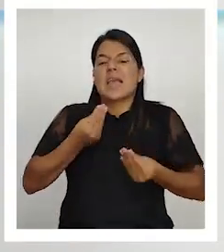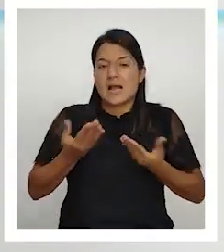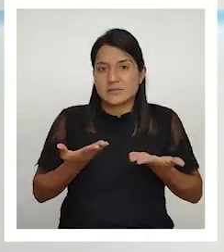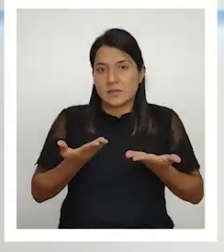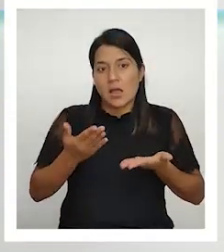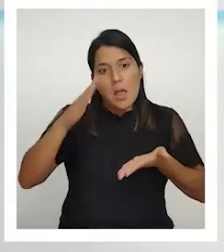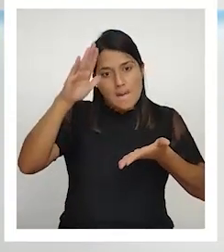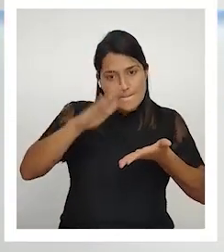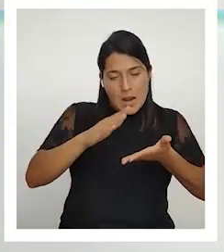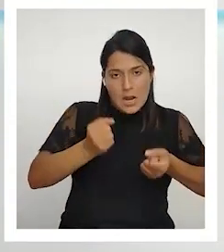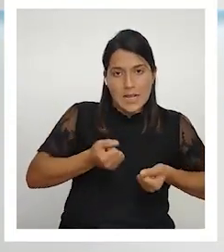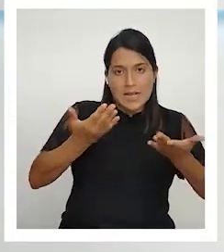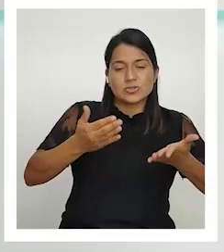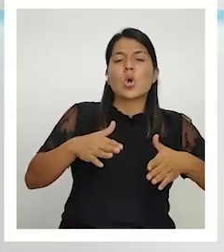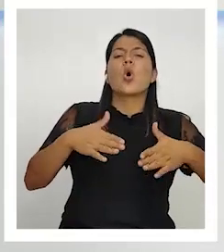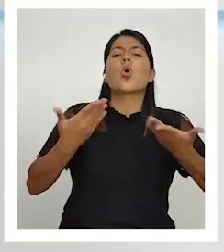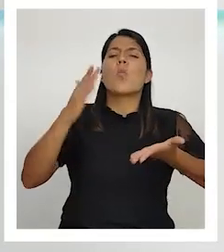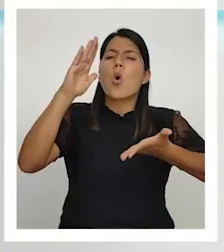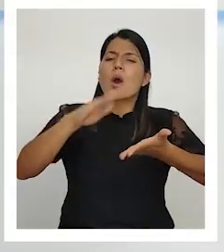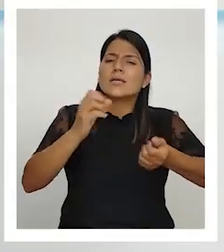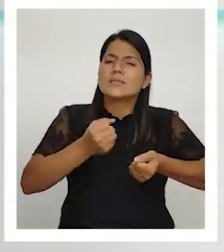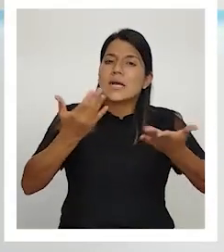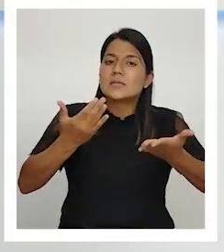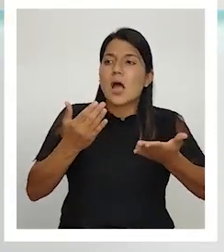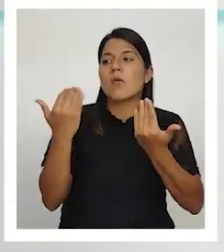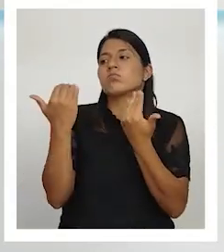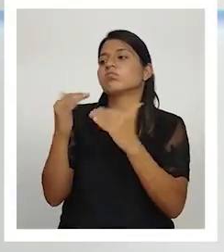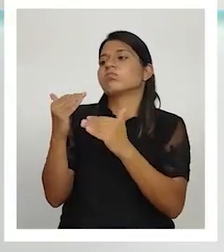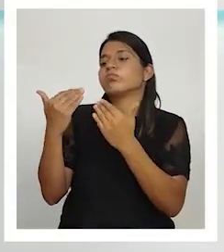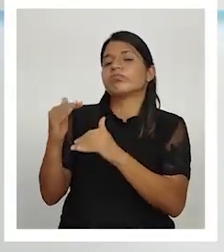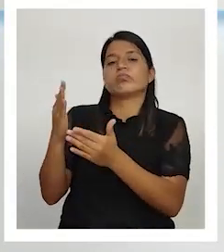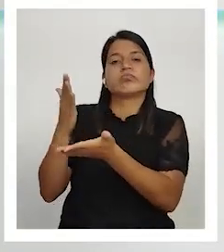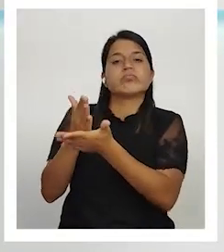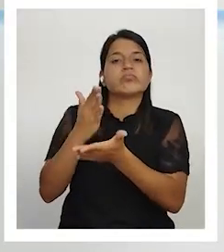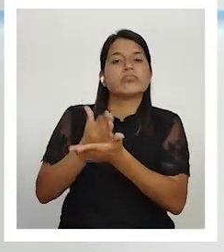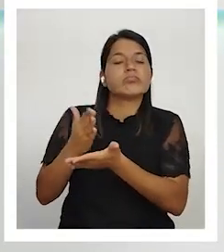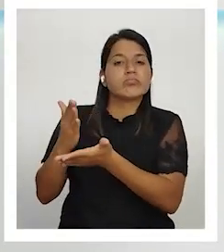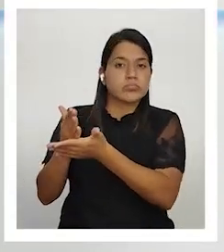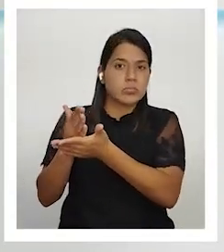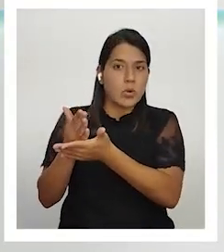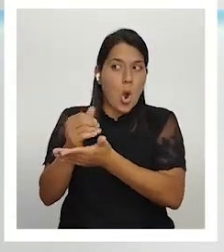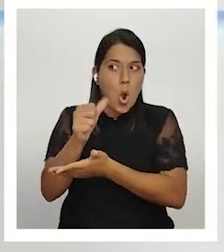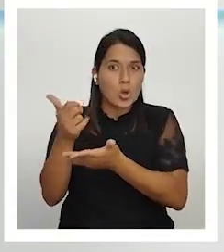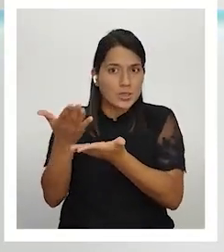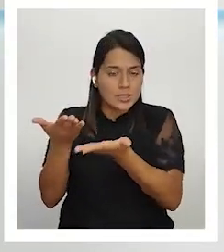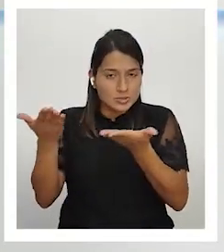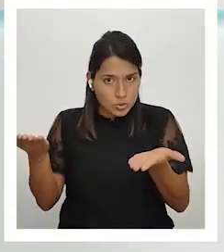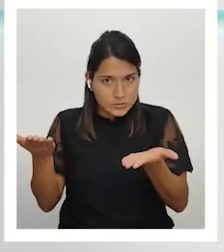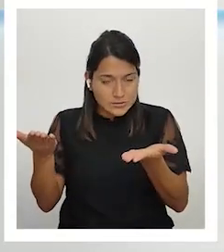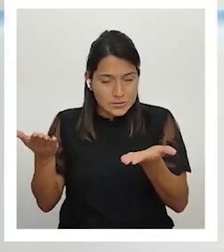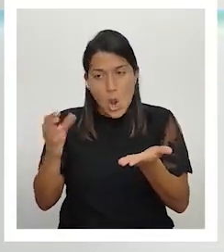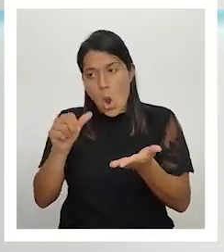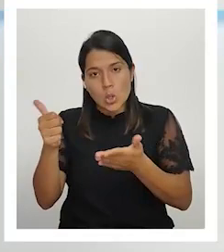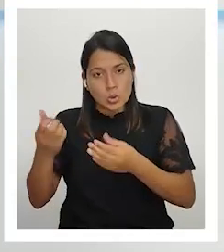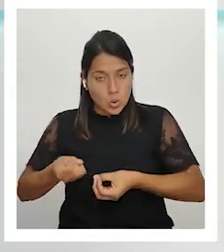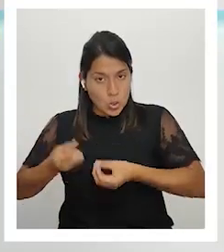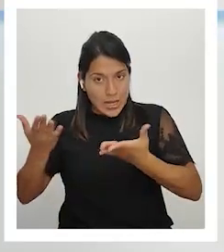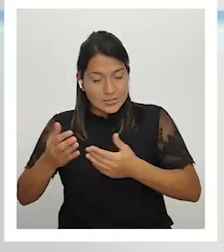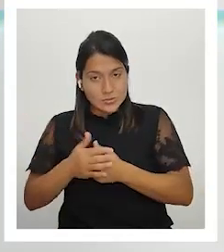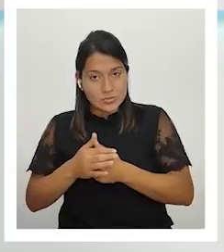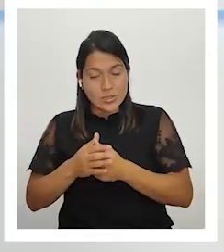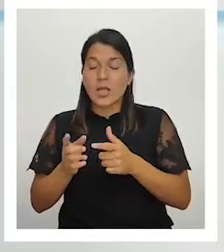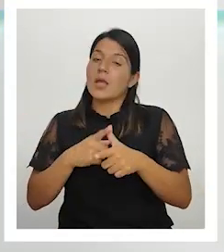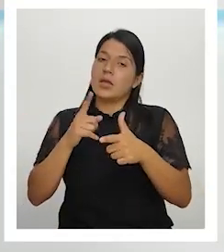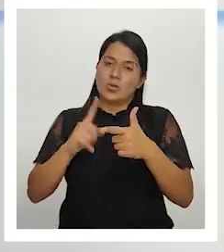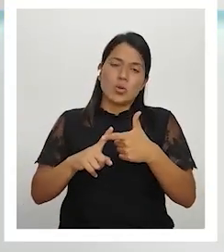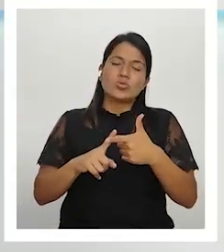para disminuir el gasto, usted va a cortar otras cosas, ¿verdad? Y esas cosas que usted va a recortar, evidentemente